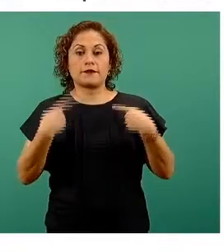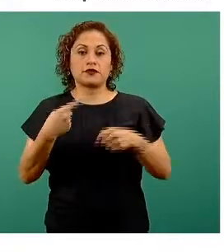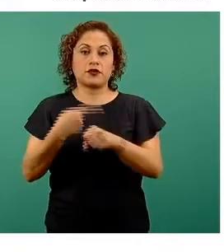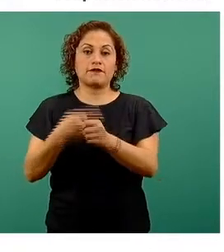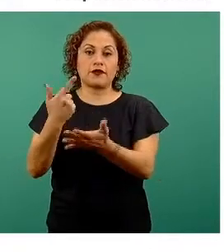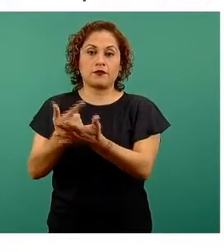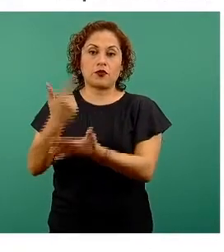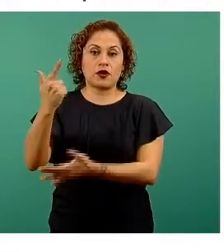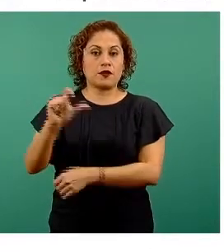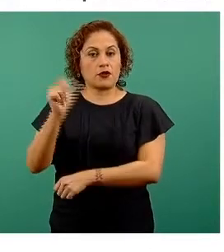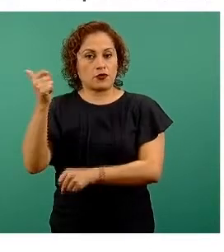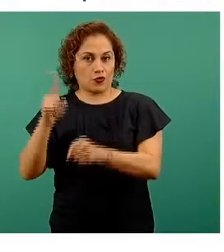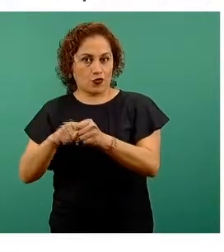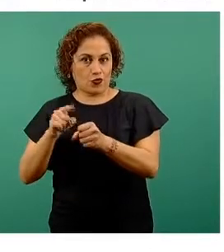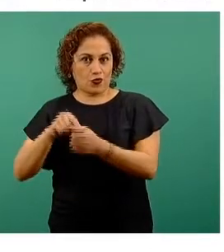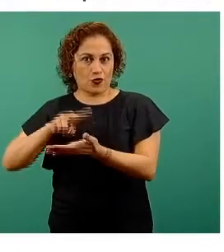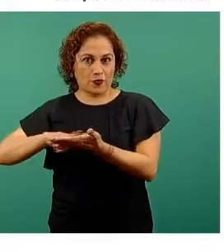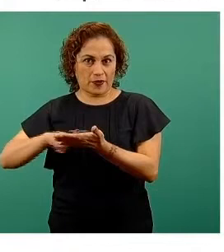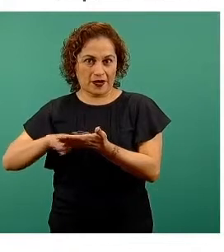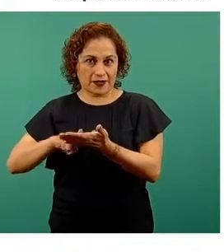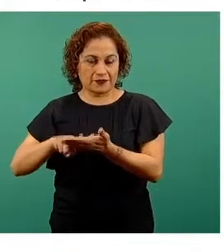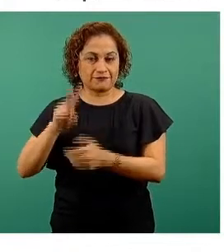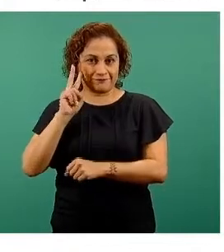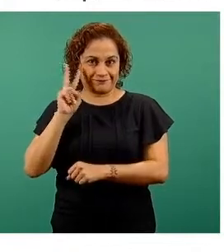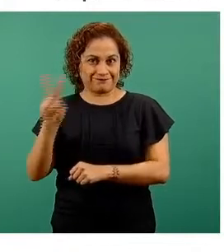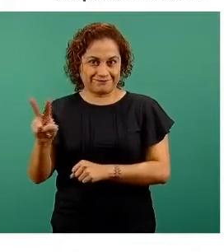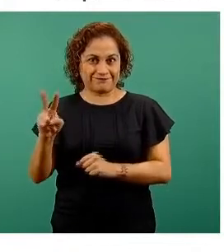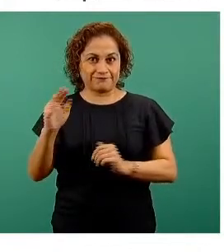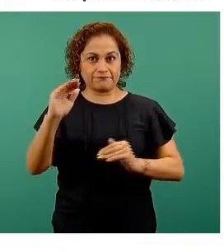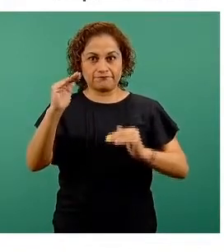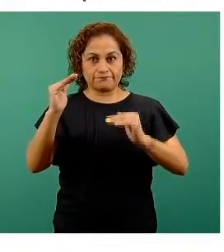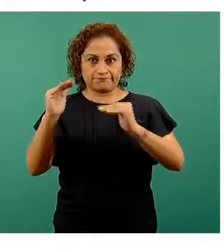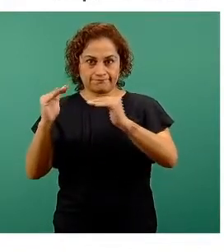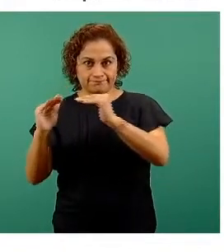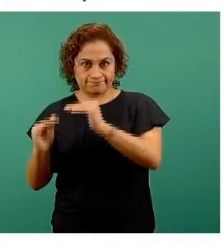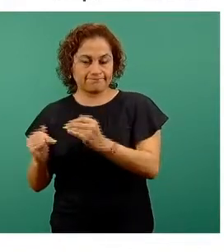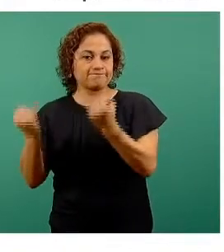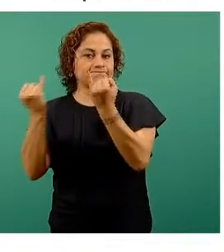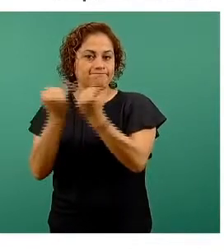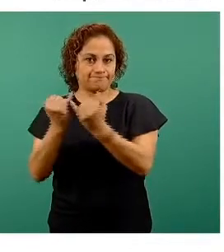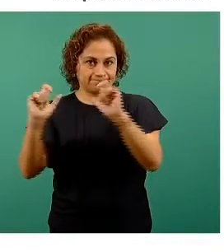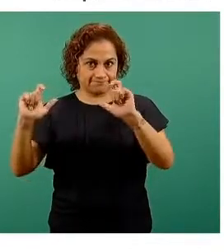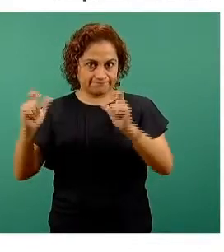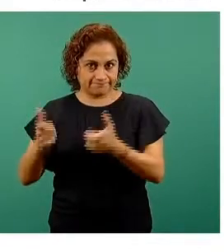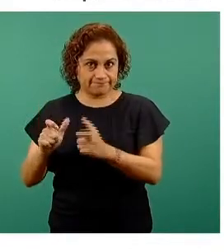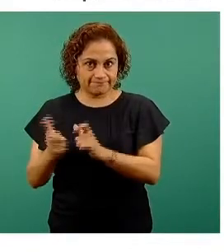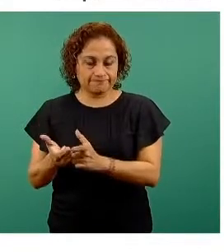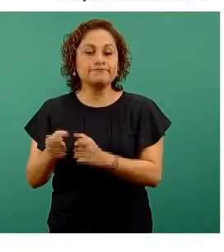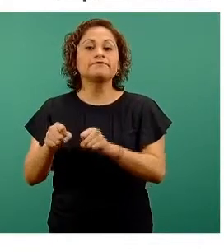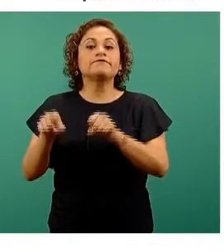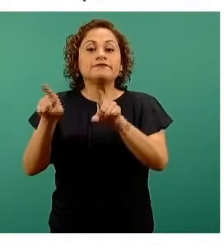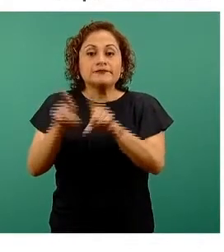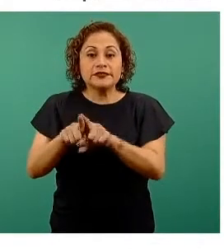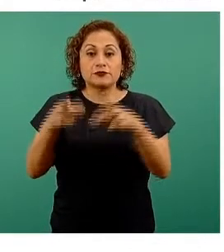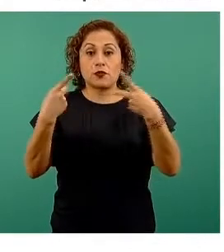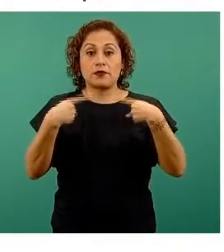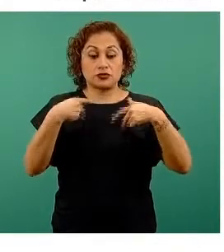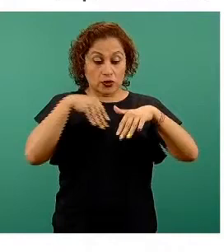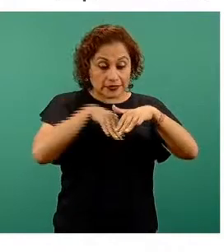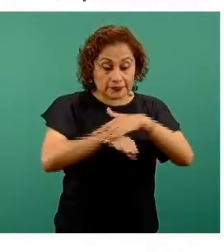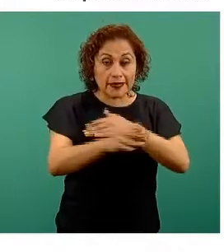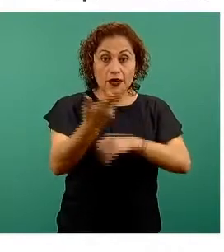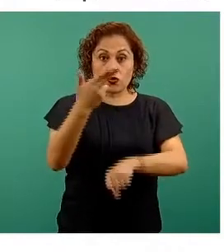color verde, pues vemos claramente cómo la tendencia disminuye, y también la cantidad de personas